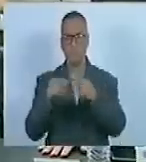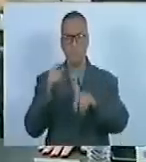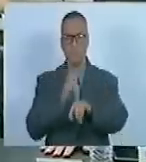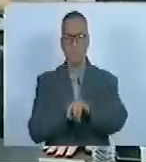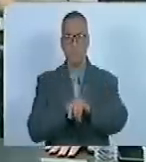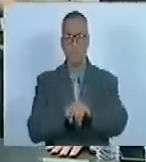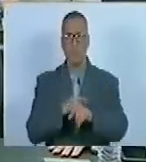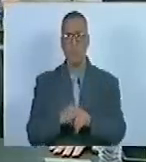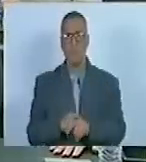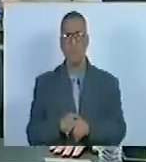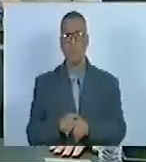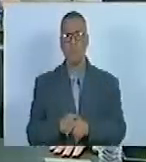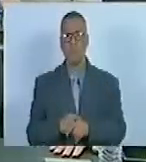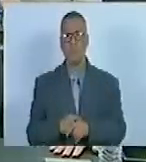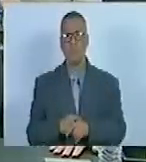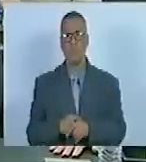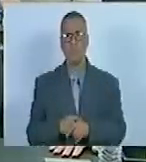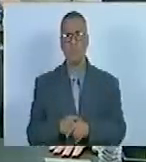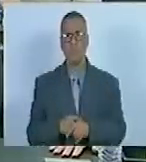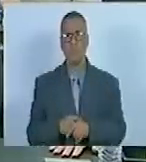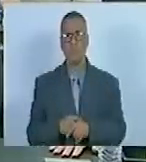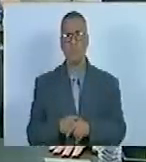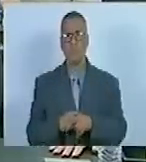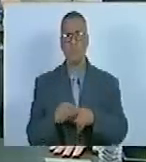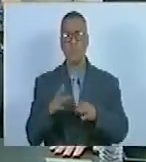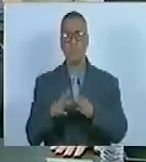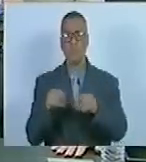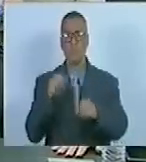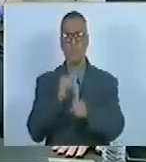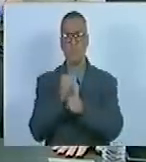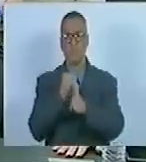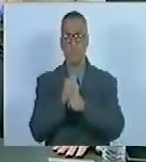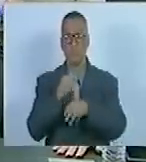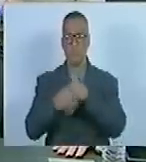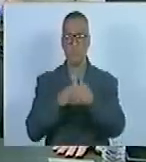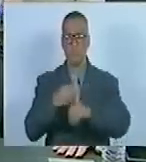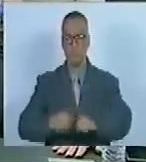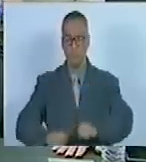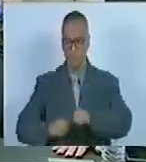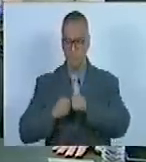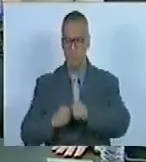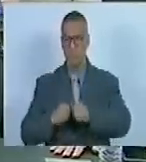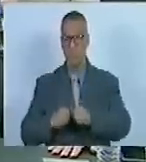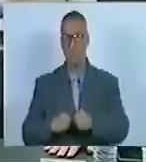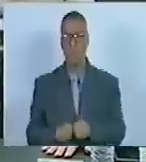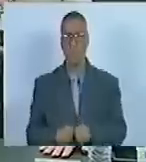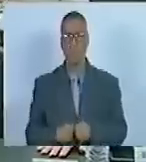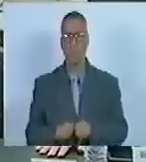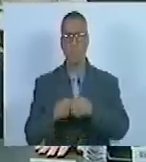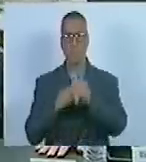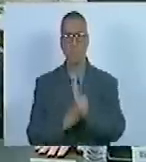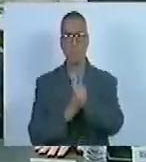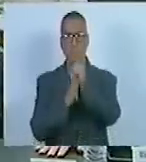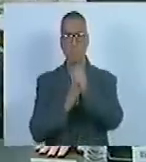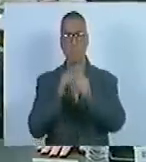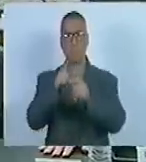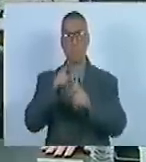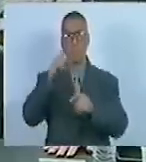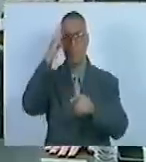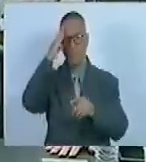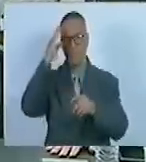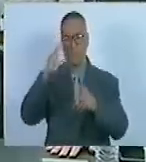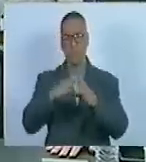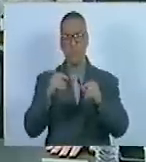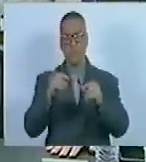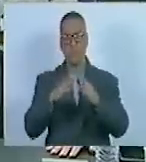momento, destaca la actuación firme, el liderazgo reconocido